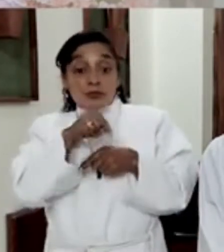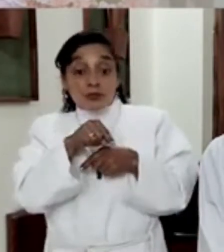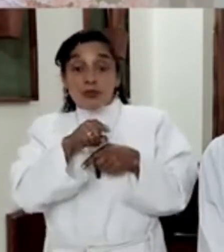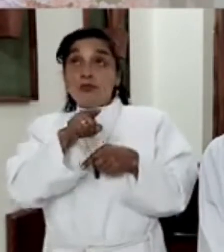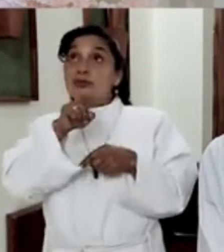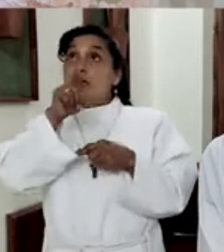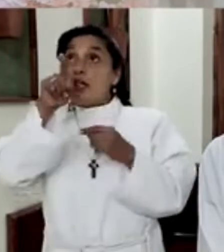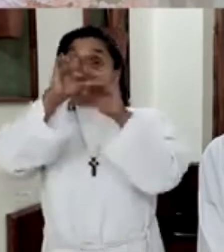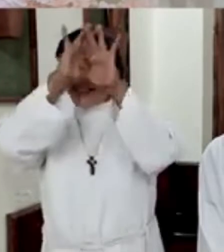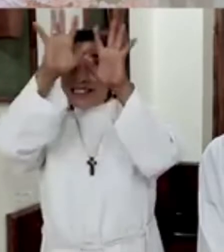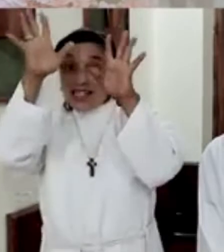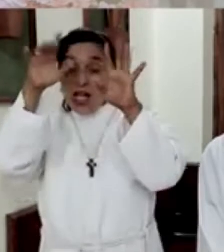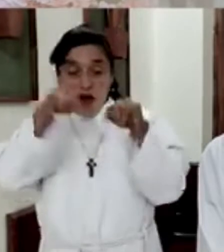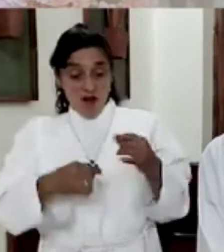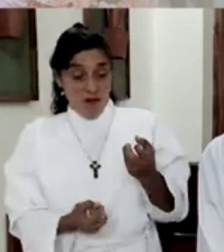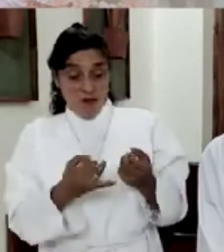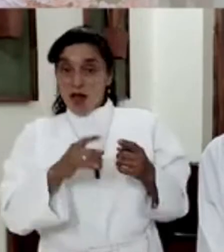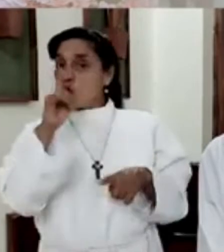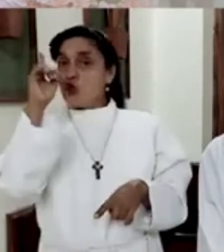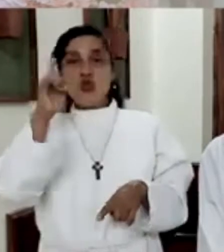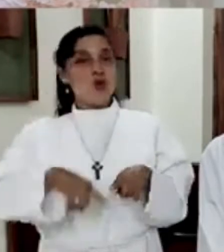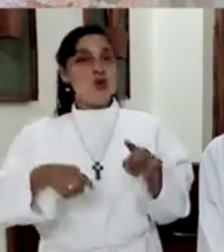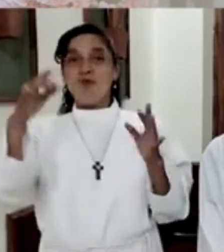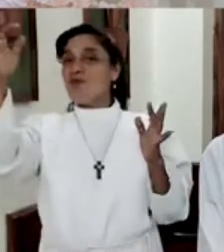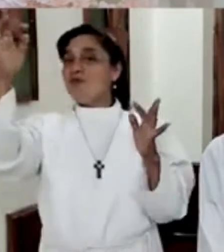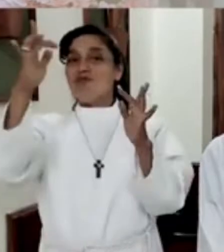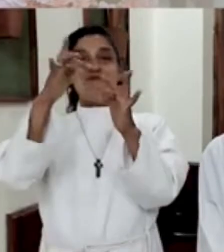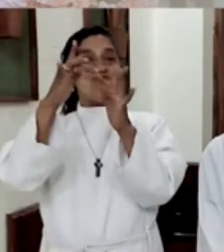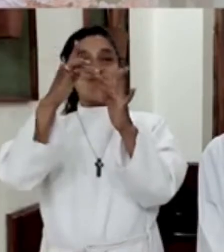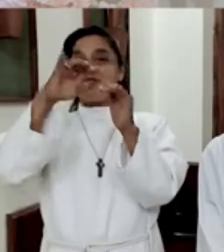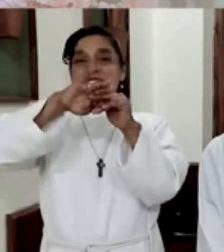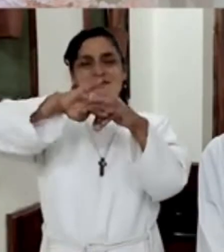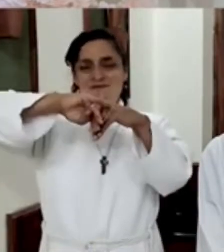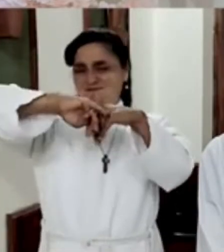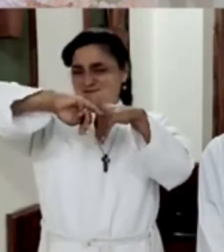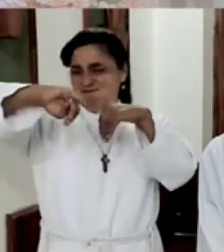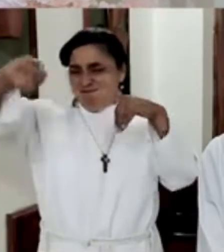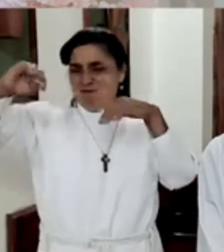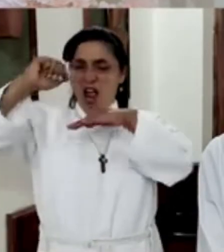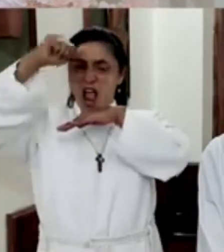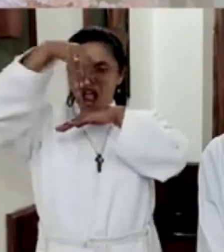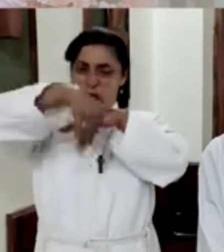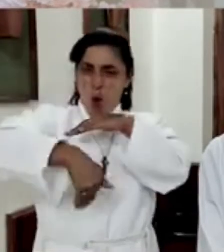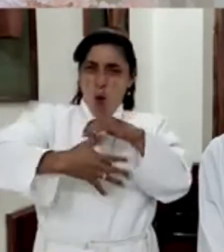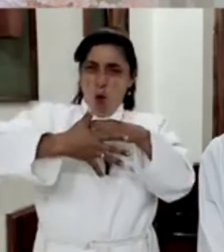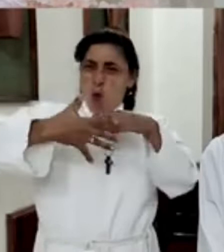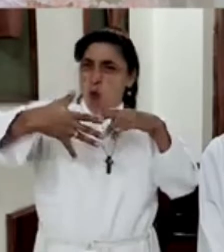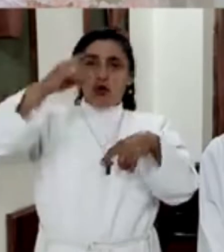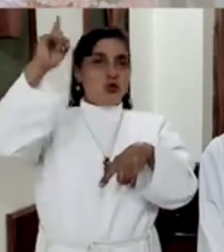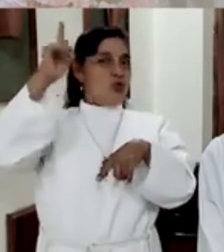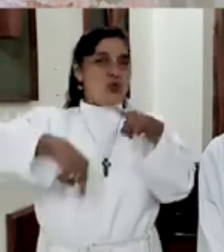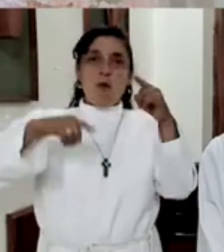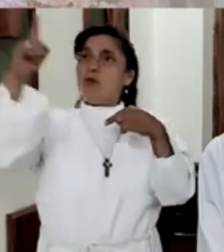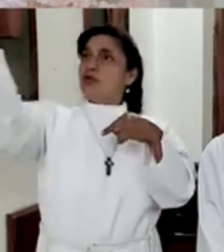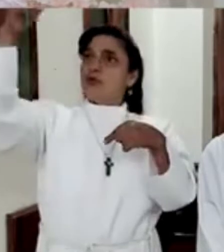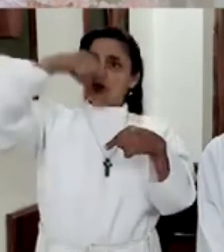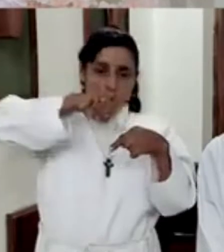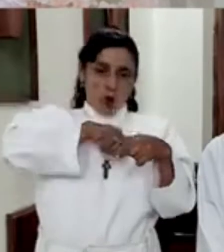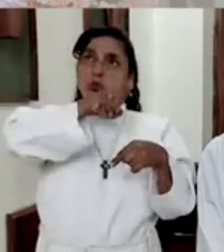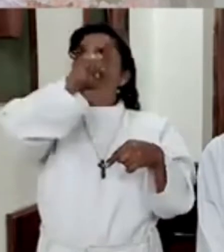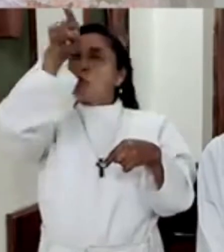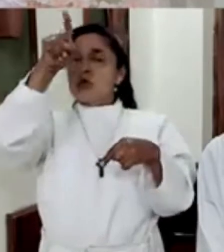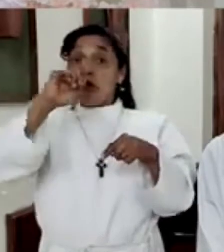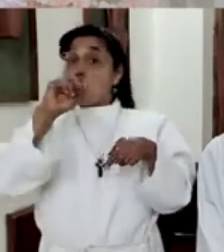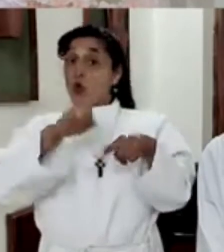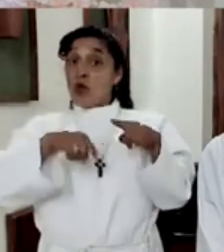y nosotros se abre un abismo inmenso que nadie puede cruzar, ni